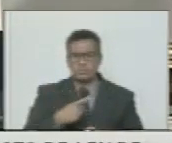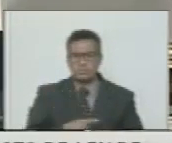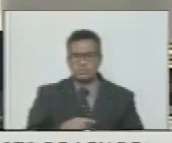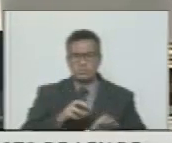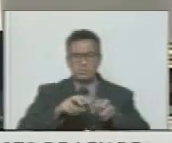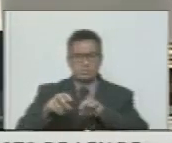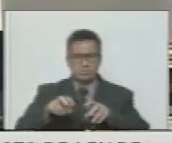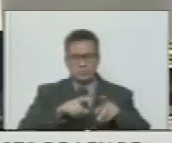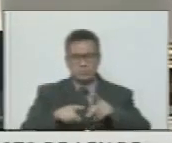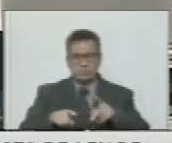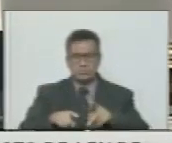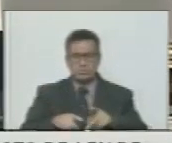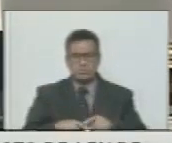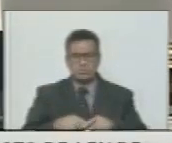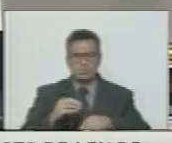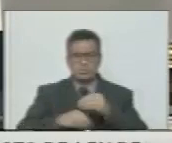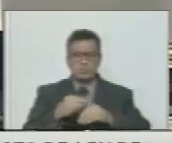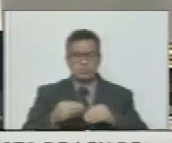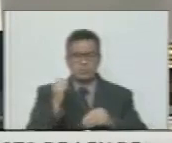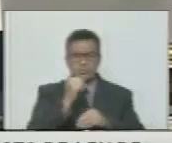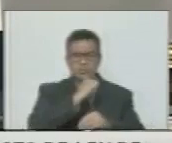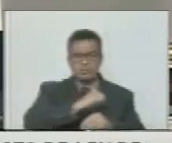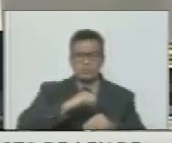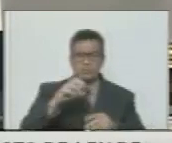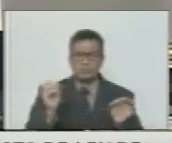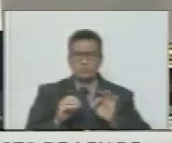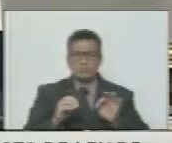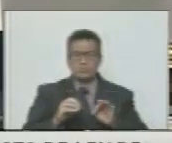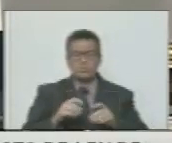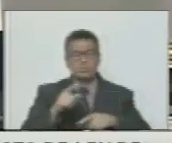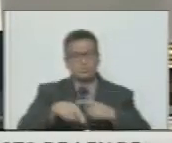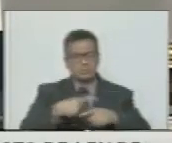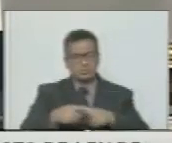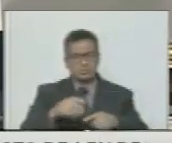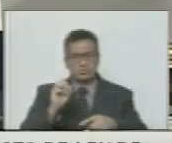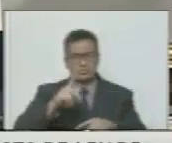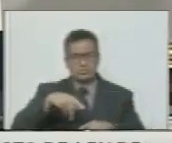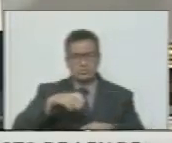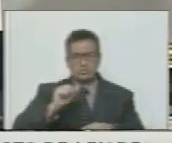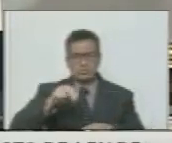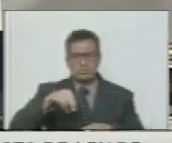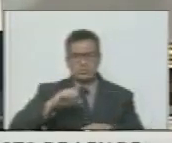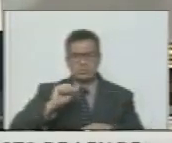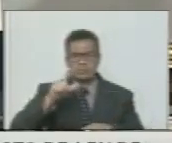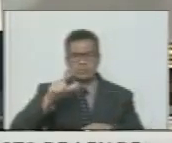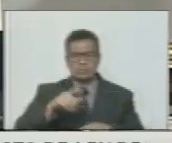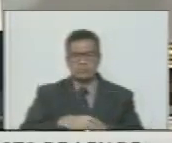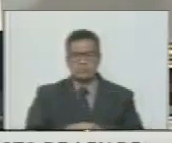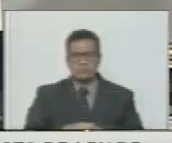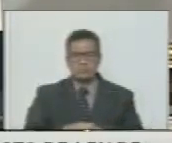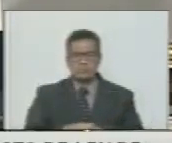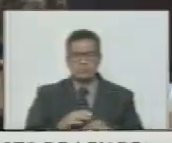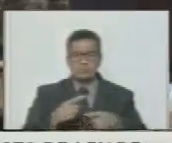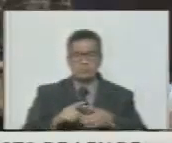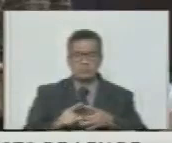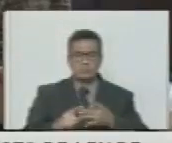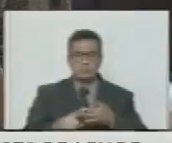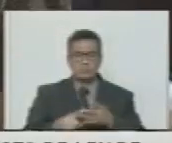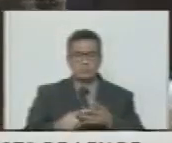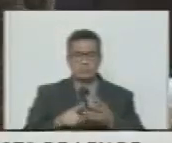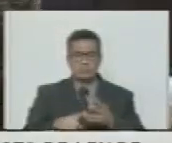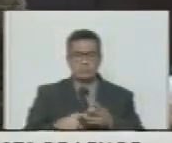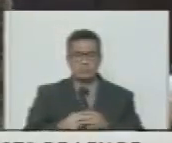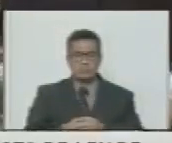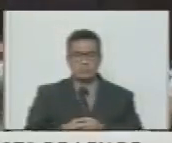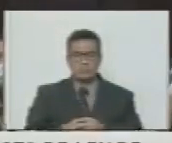Propongo, como redacción. Haya sido objeto de condena por delitos graves de carácter penal. Pero los delitos son de